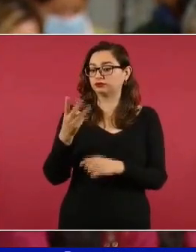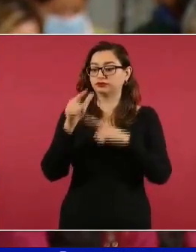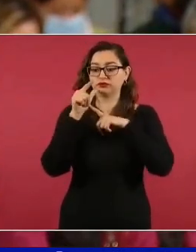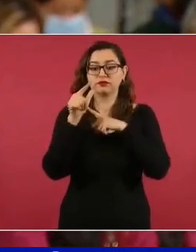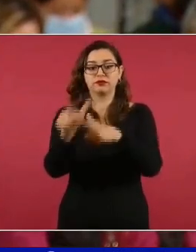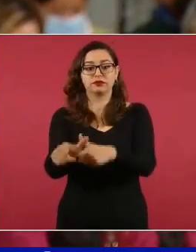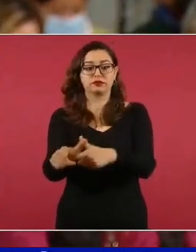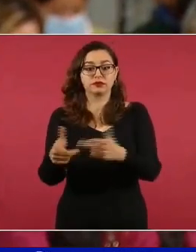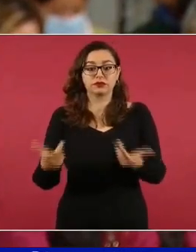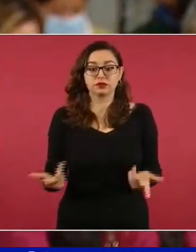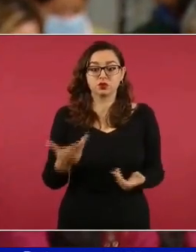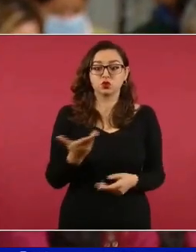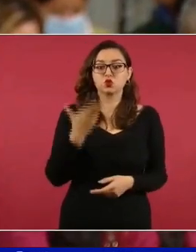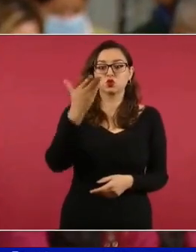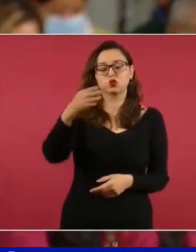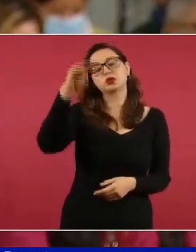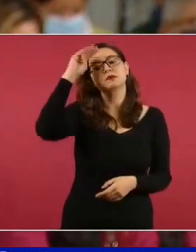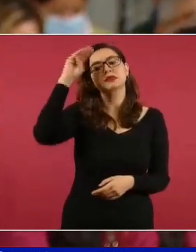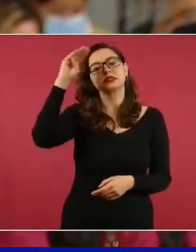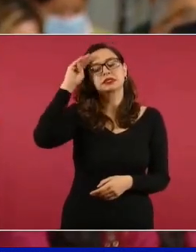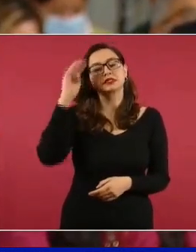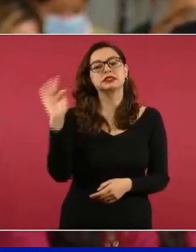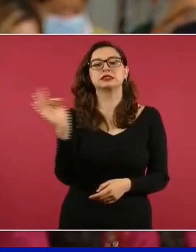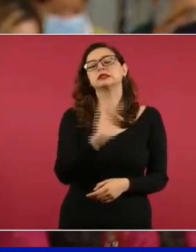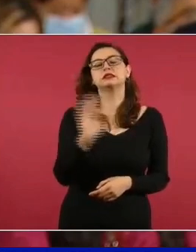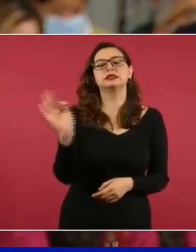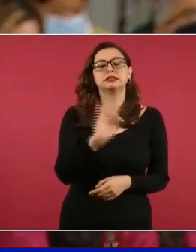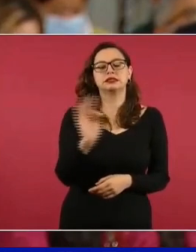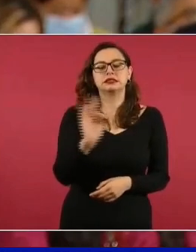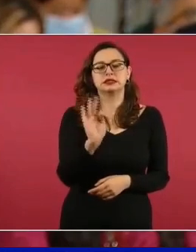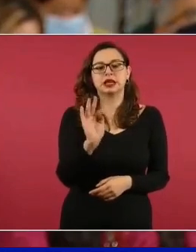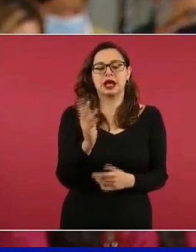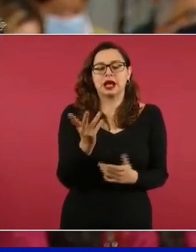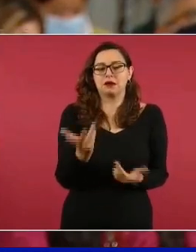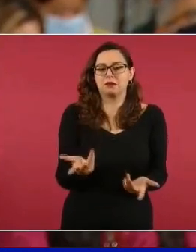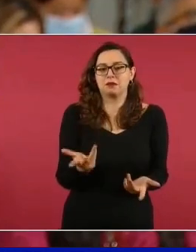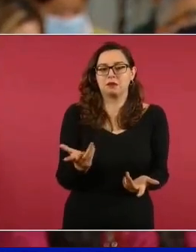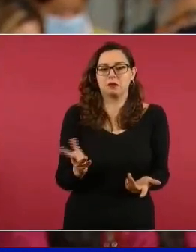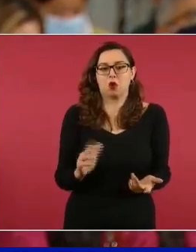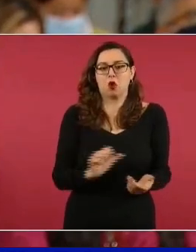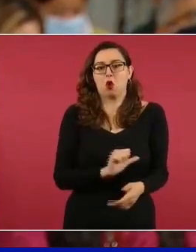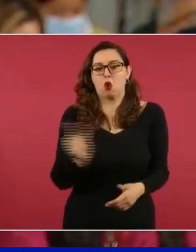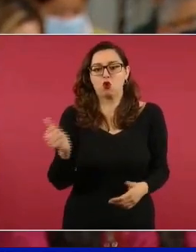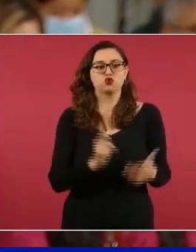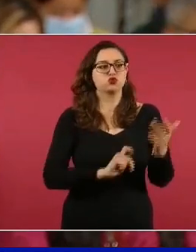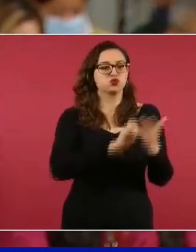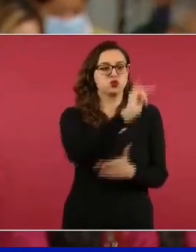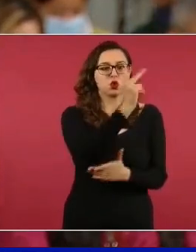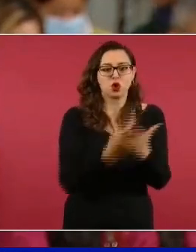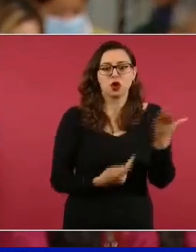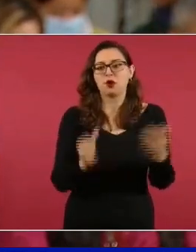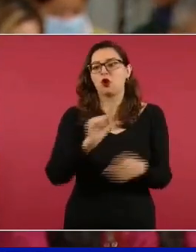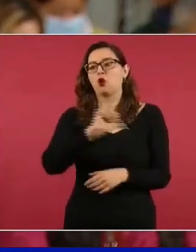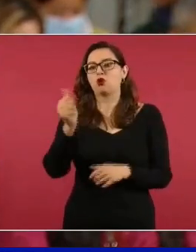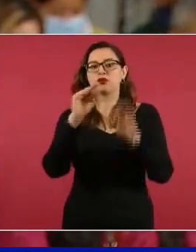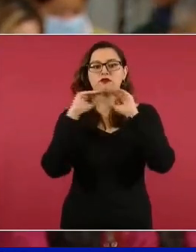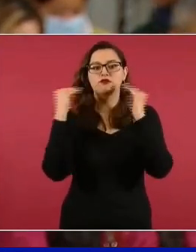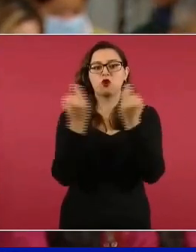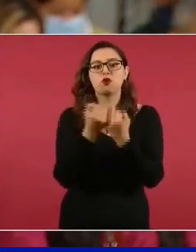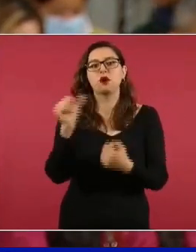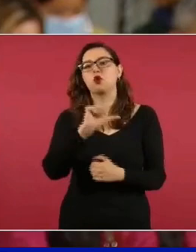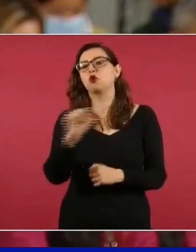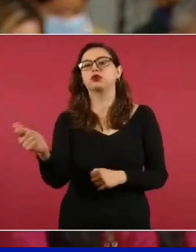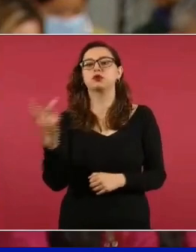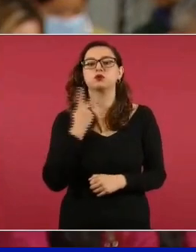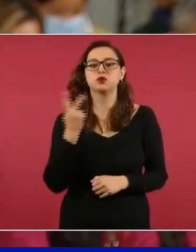va a llevarlo a usted a pensar, pues más que el PASIC, en más programas, en otra política, pues a lo